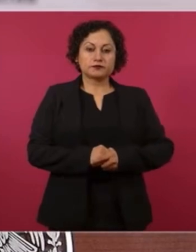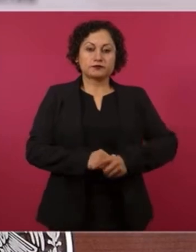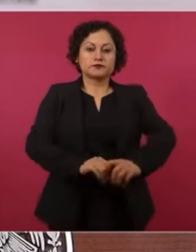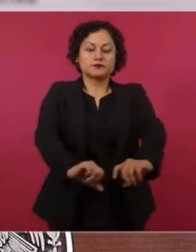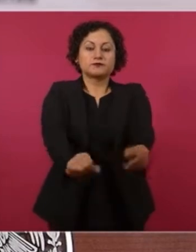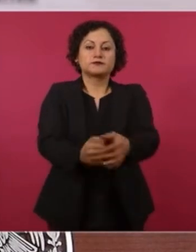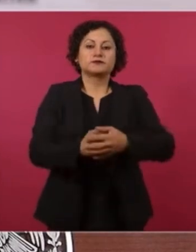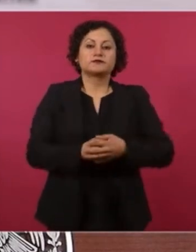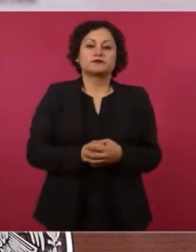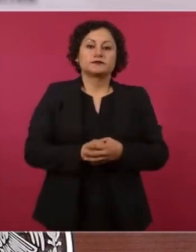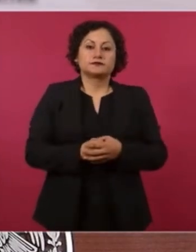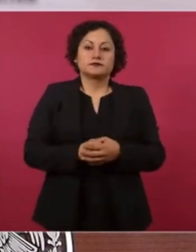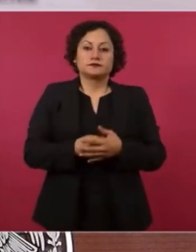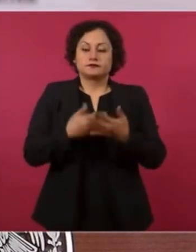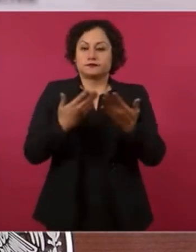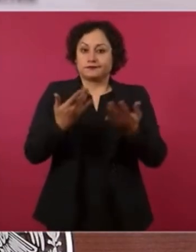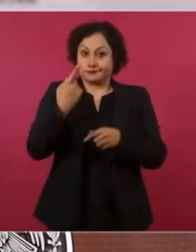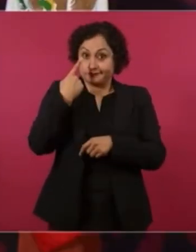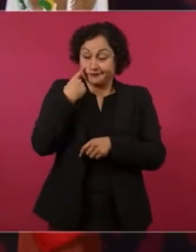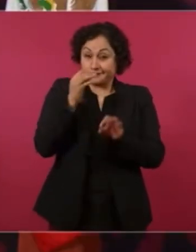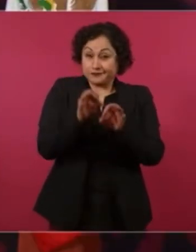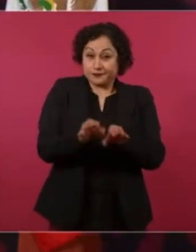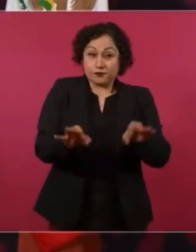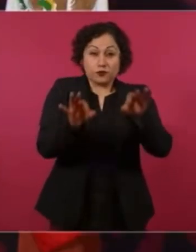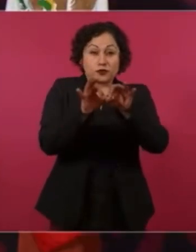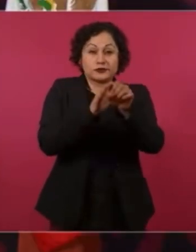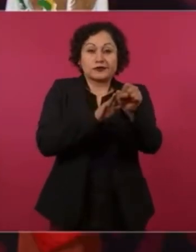que el juez otorga el amparo